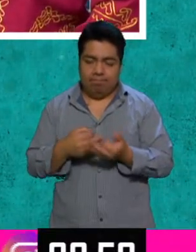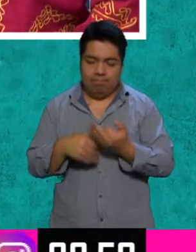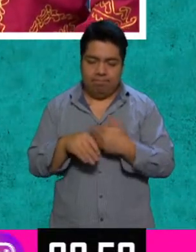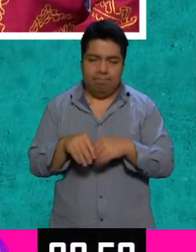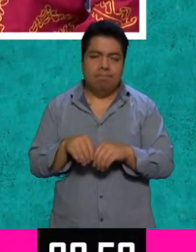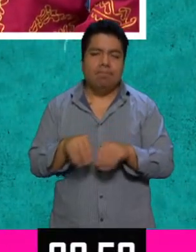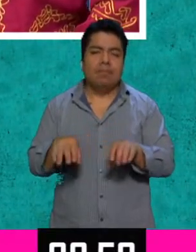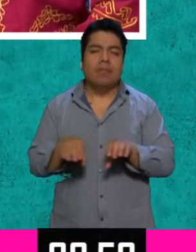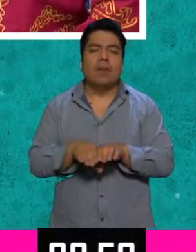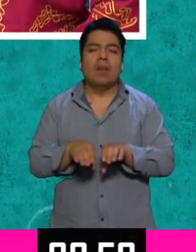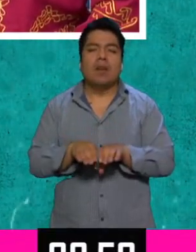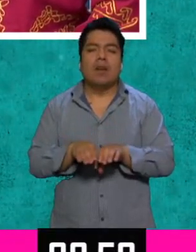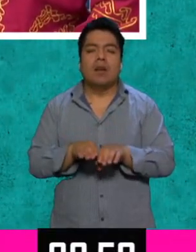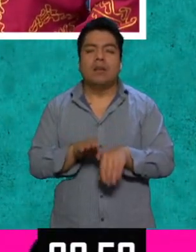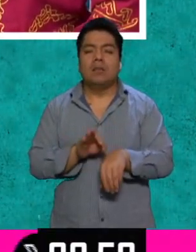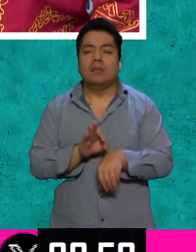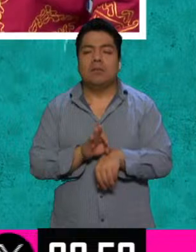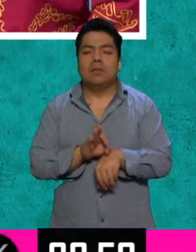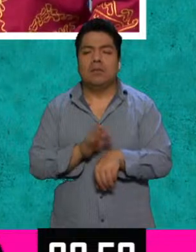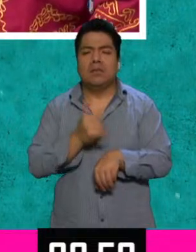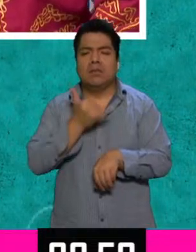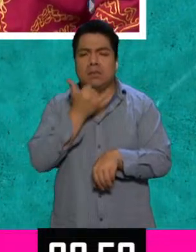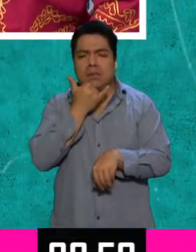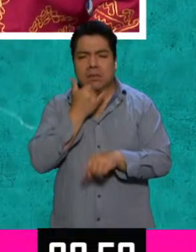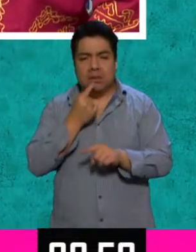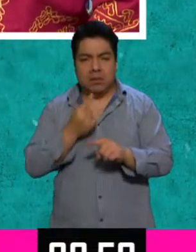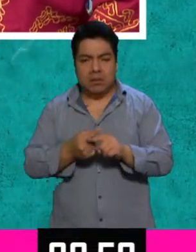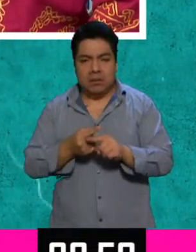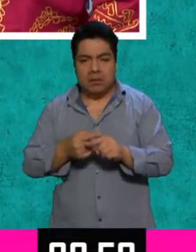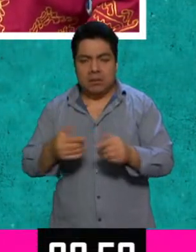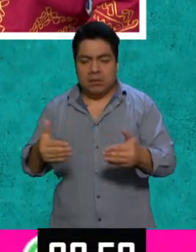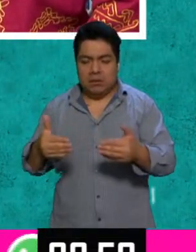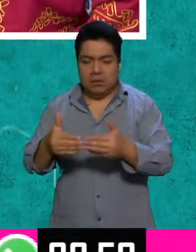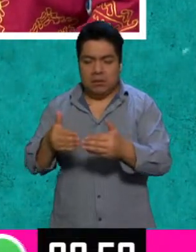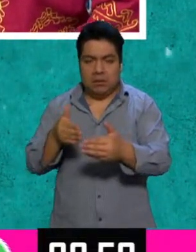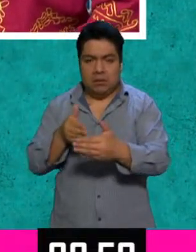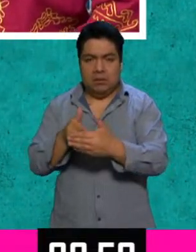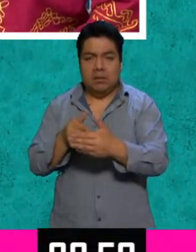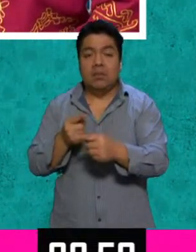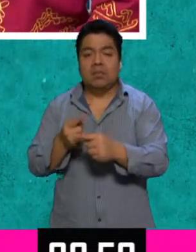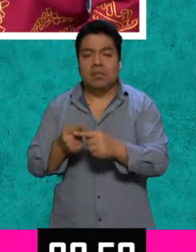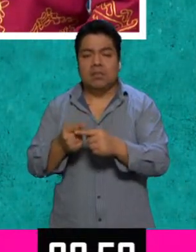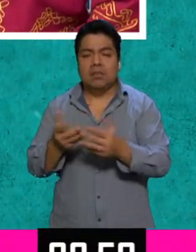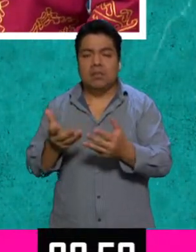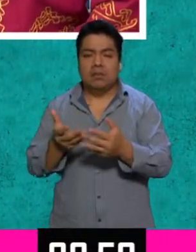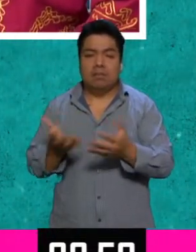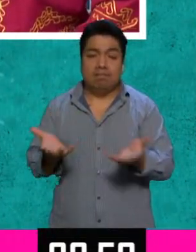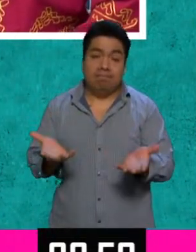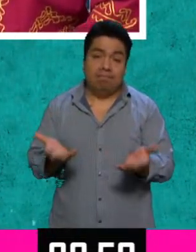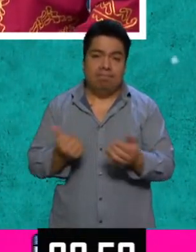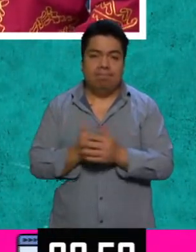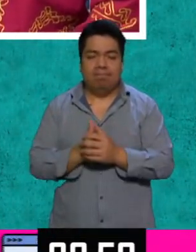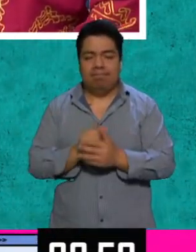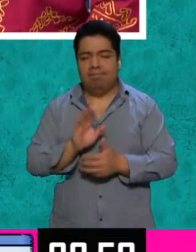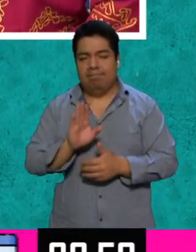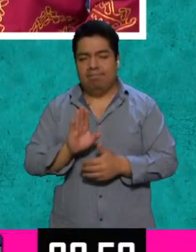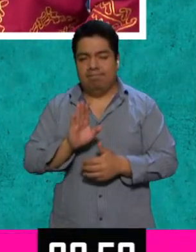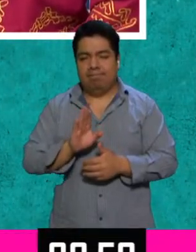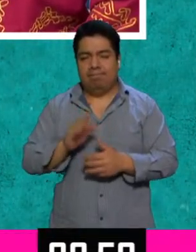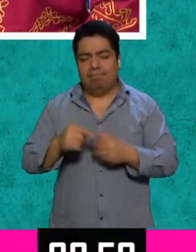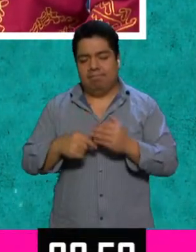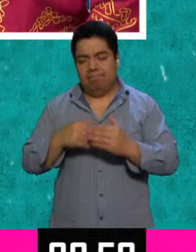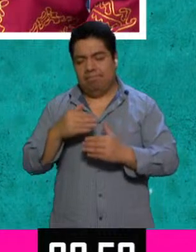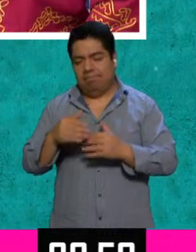esa posible protección. Perdón, Charro. ¿Quién hizo ese cerco, mi querido Víctor? Bueno, ese cerco a mí me parece que se ha